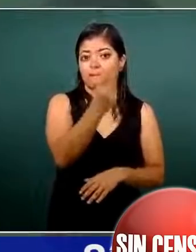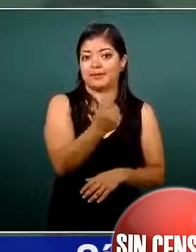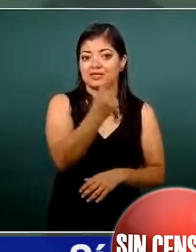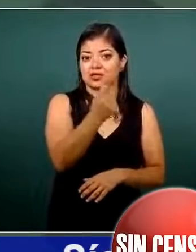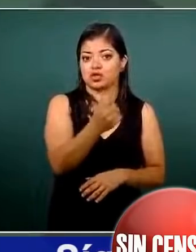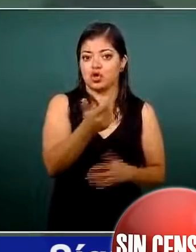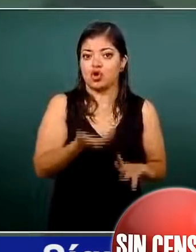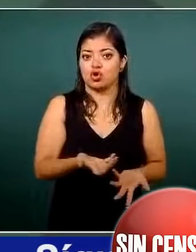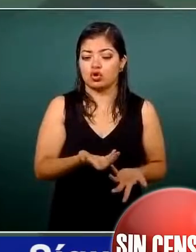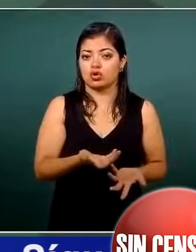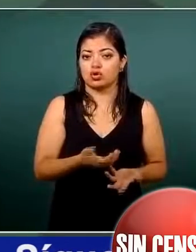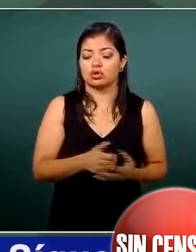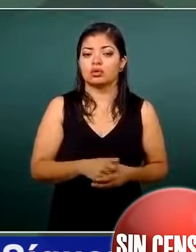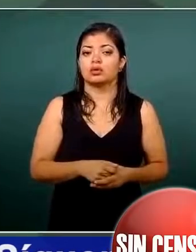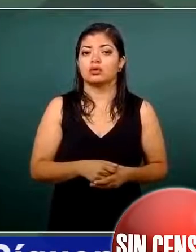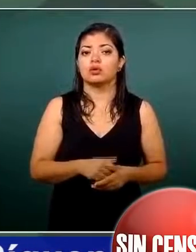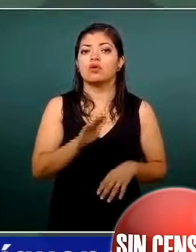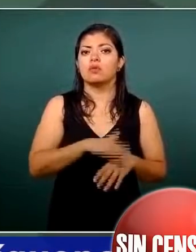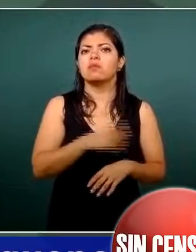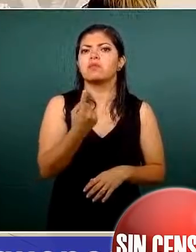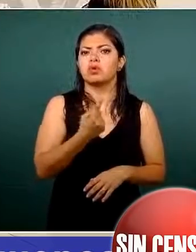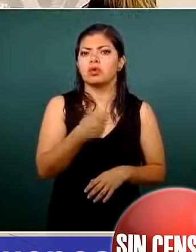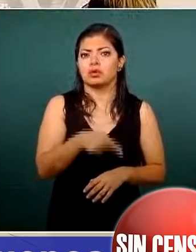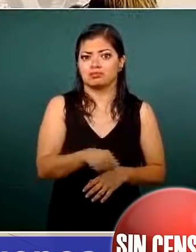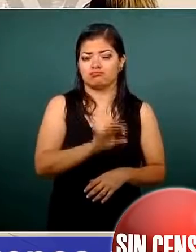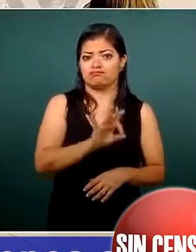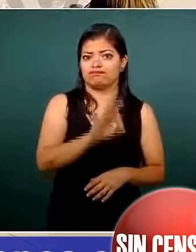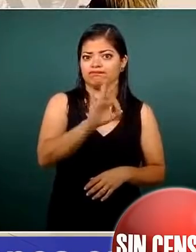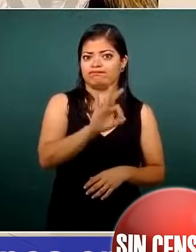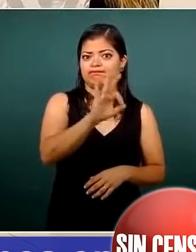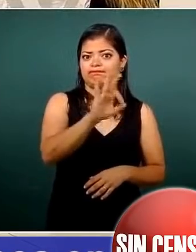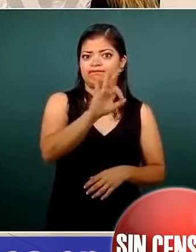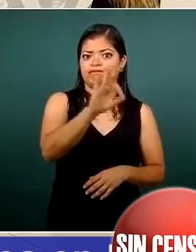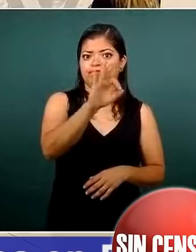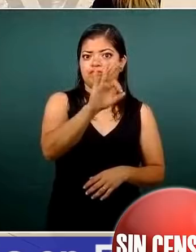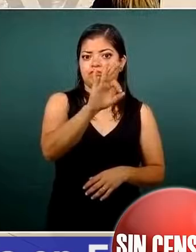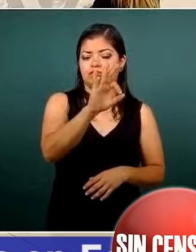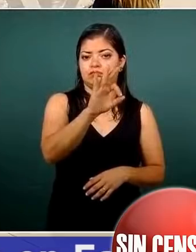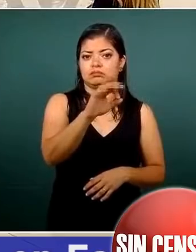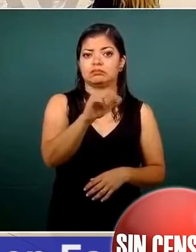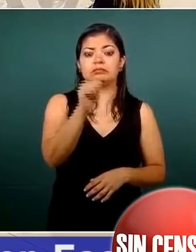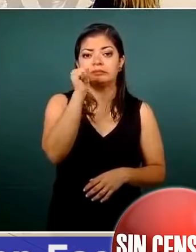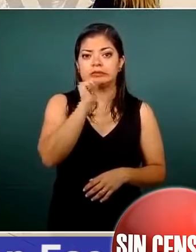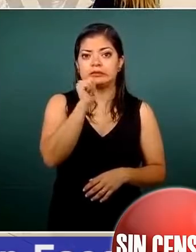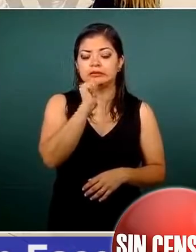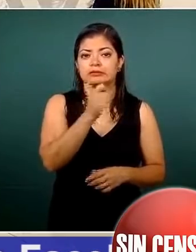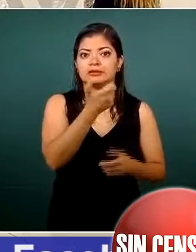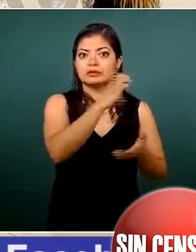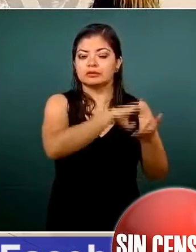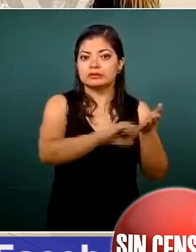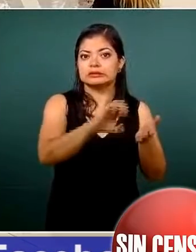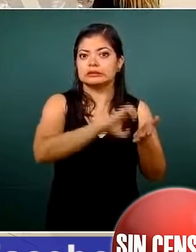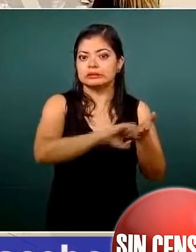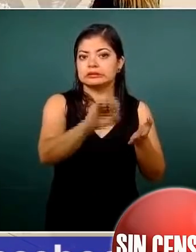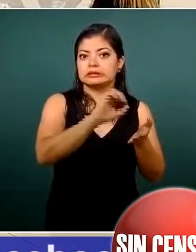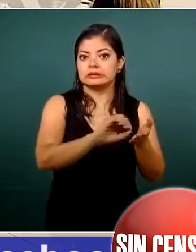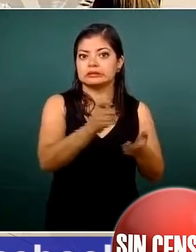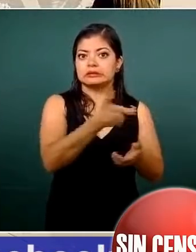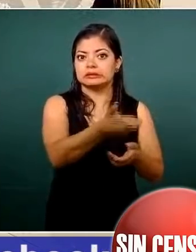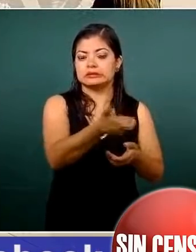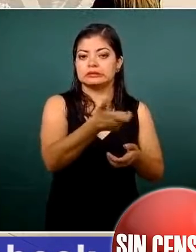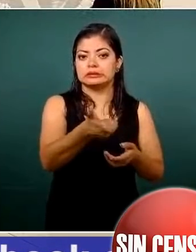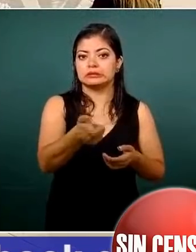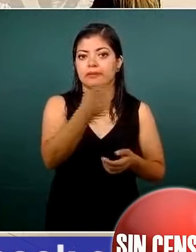también va así, cada vez se tienen que destinar más fondos al pago de